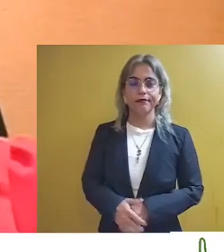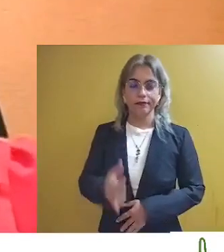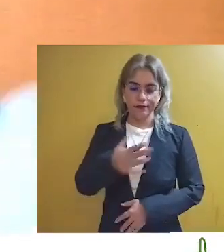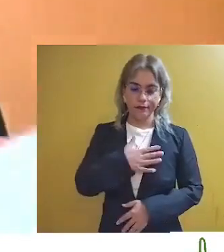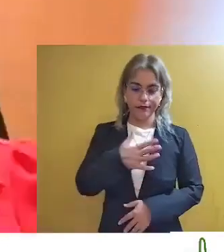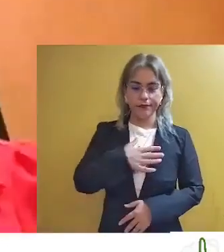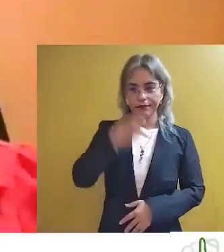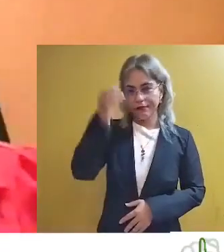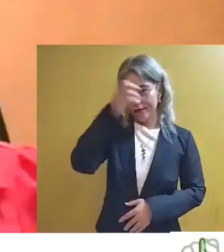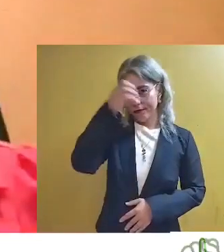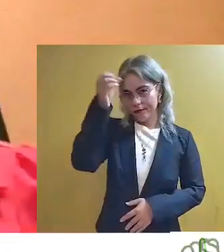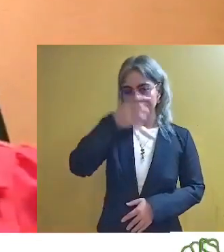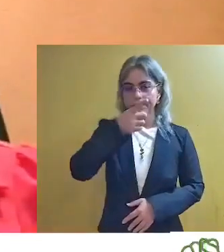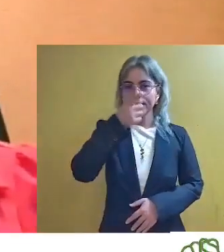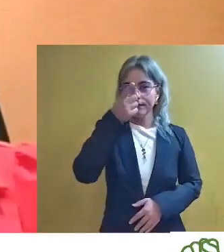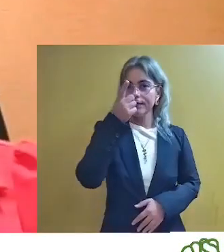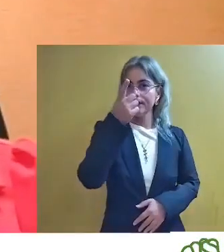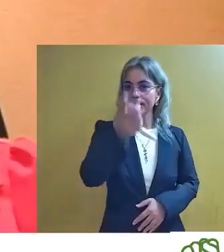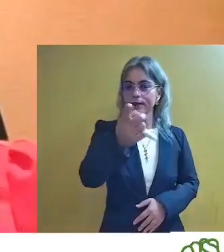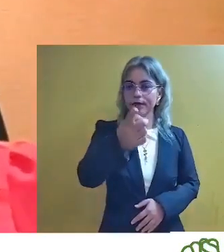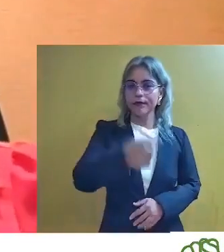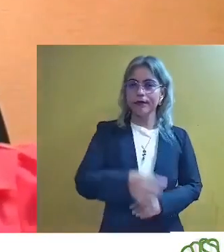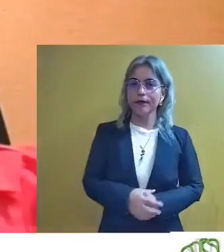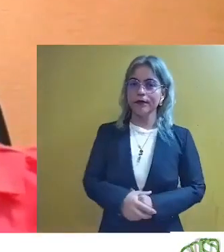considero, y además